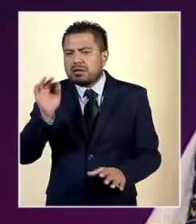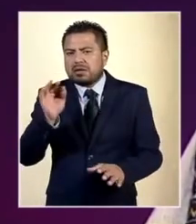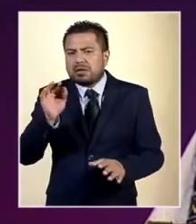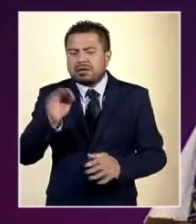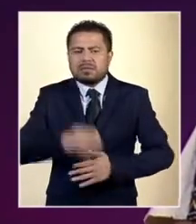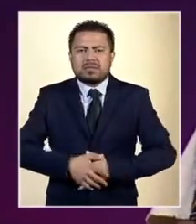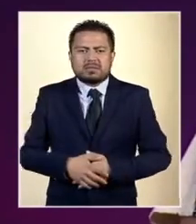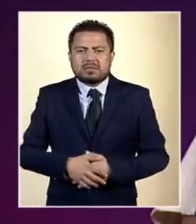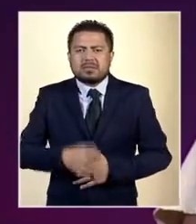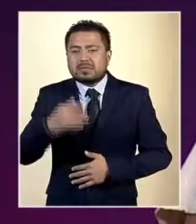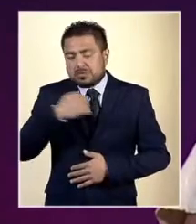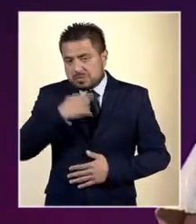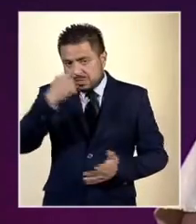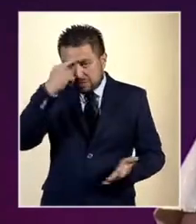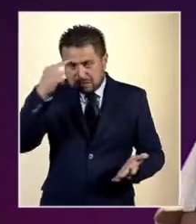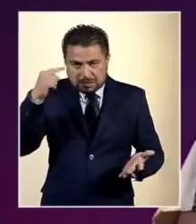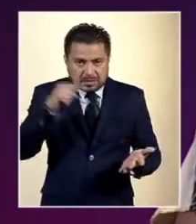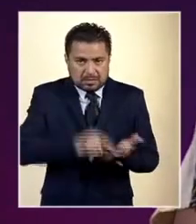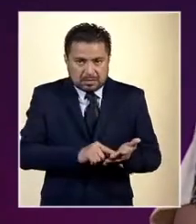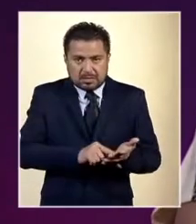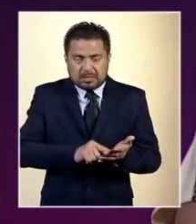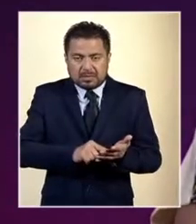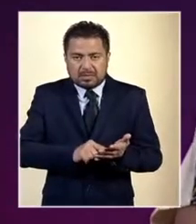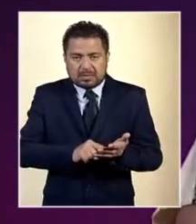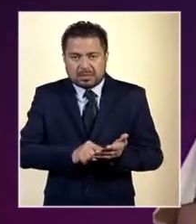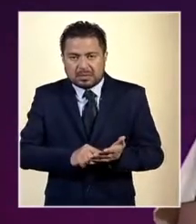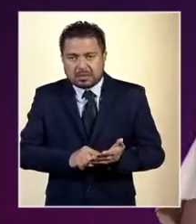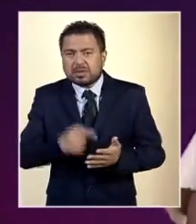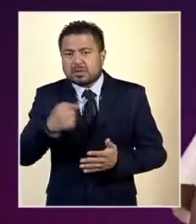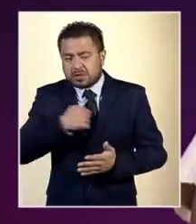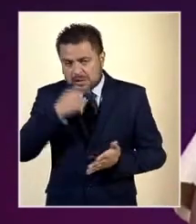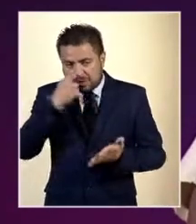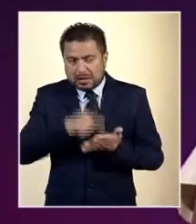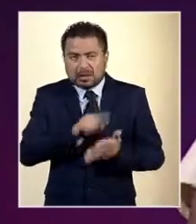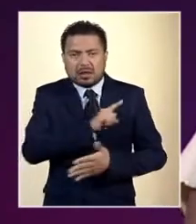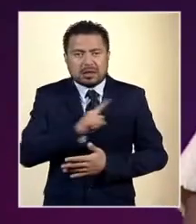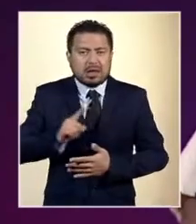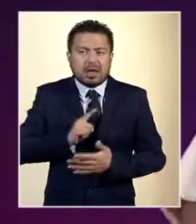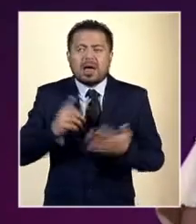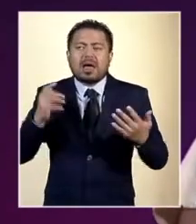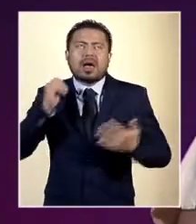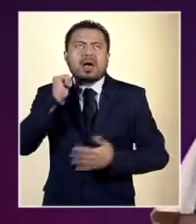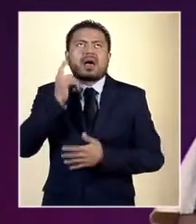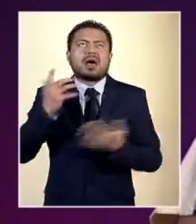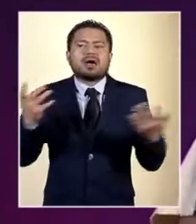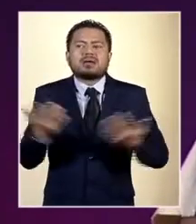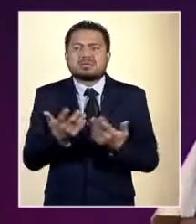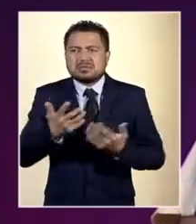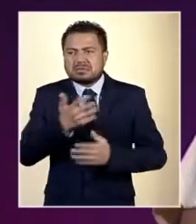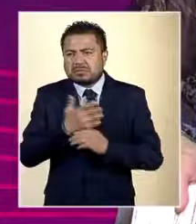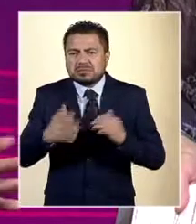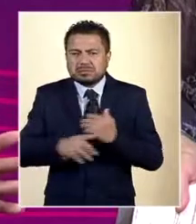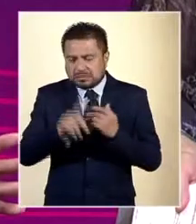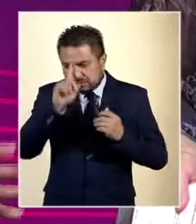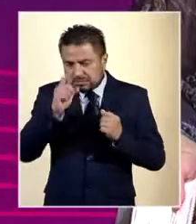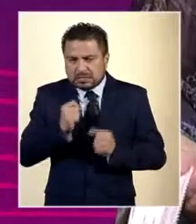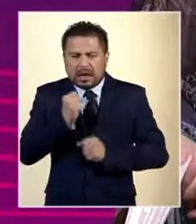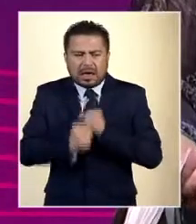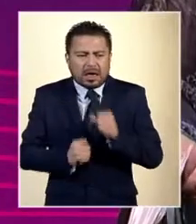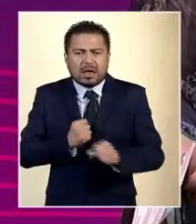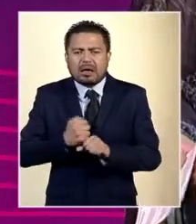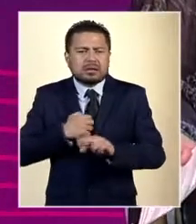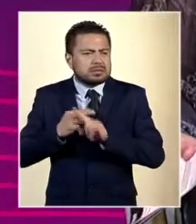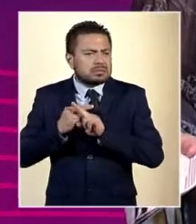Sí. Sí, Yo no, claro, creo sí, que exclusión. deberá haber algún caso, seguramente yo llevo muchos